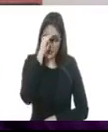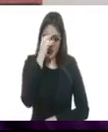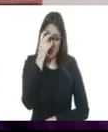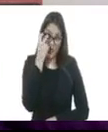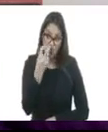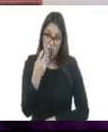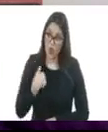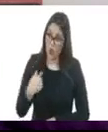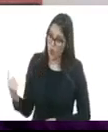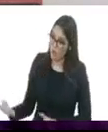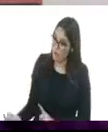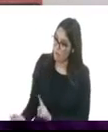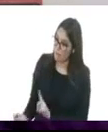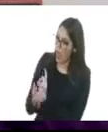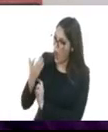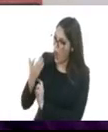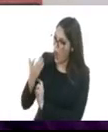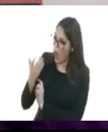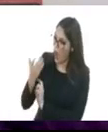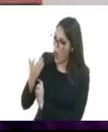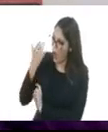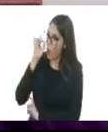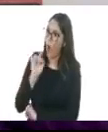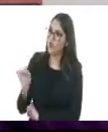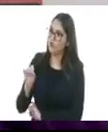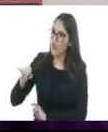Josefina, que diga,